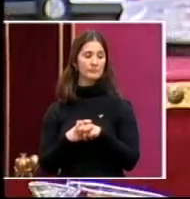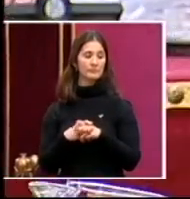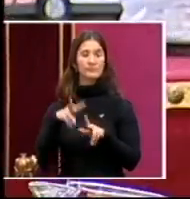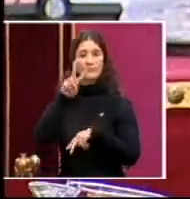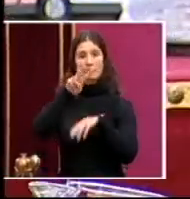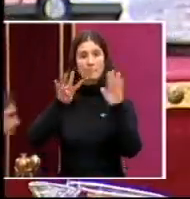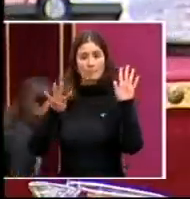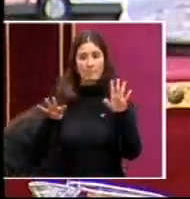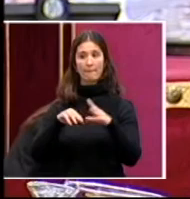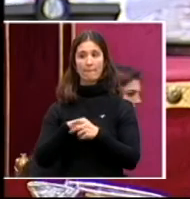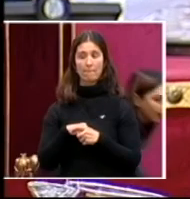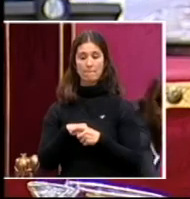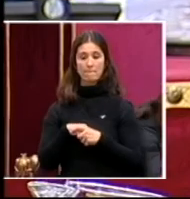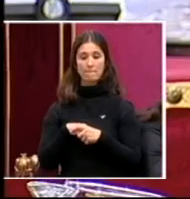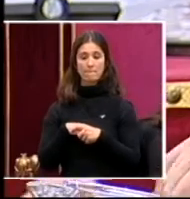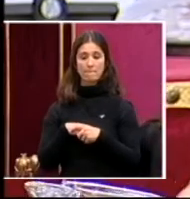29.